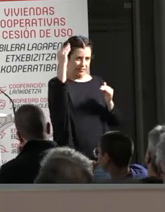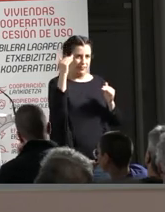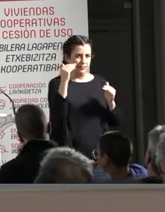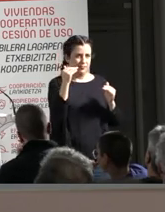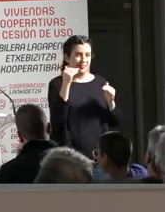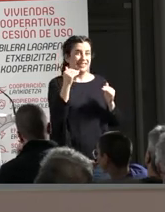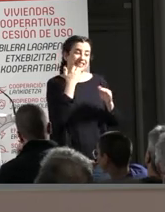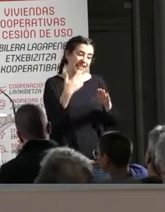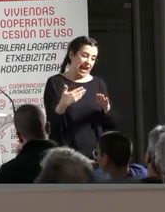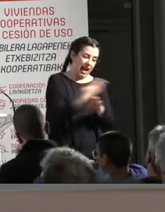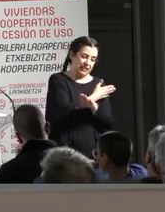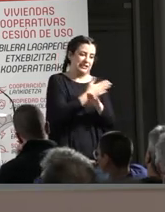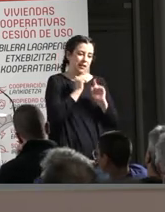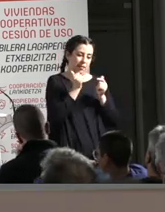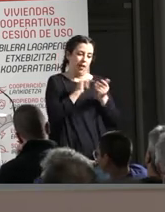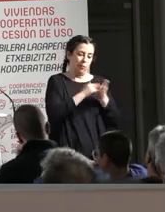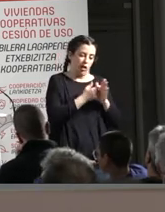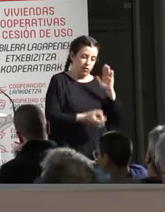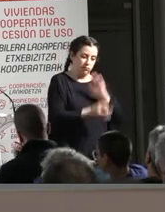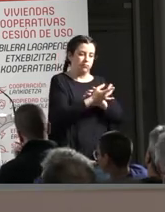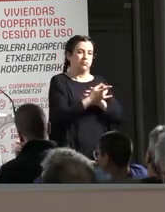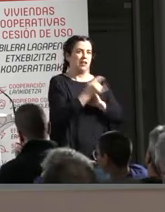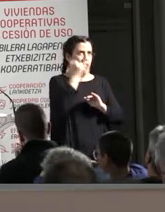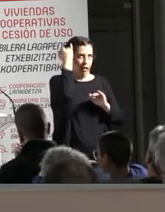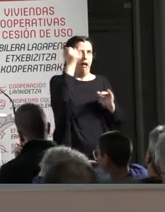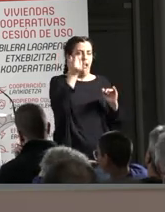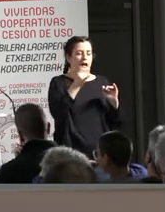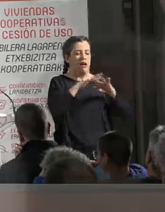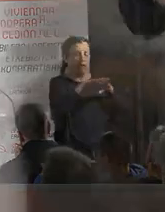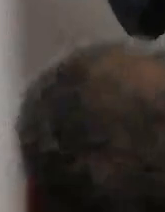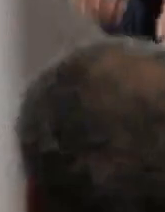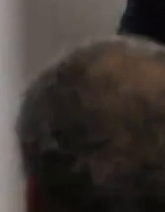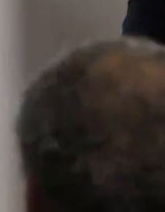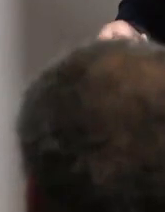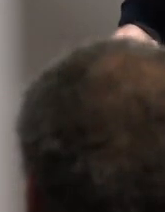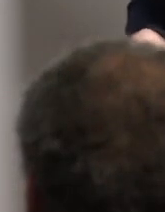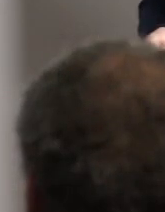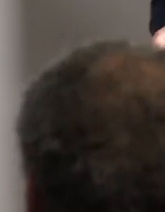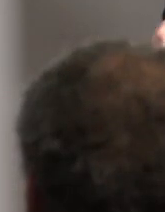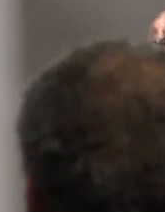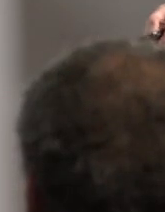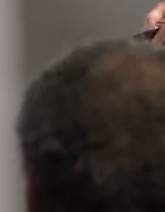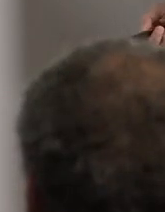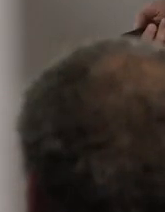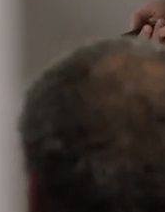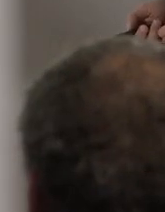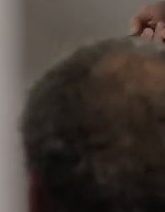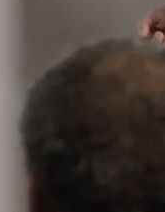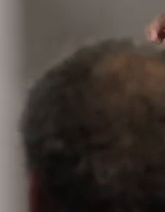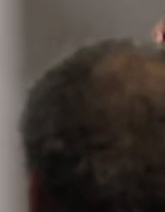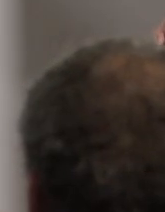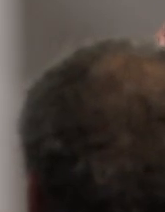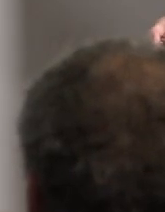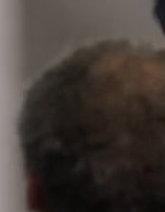cuanto antes empezamos a hacer estos proyectos y generamos este tipo de iniciativas y una red de este tipo, hacemos un impacto mayor en el mercado.